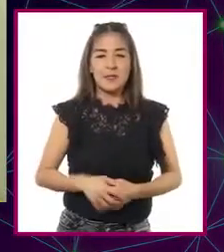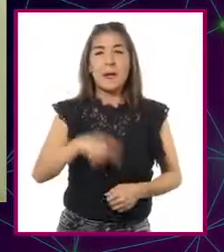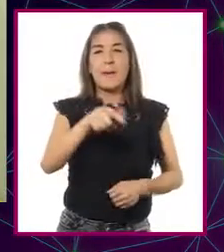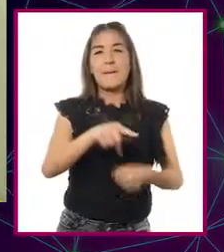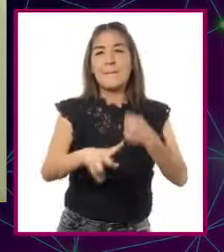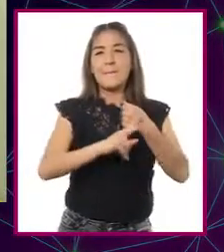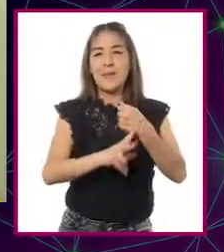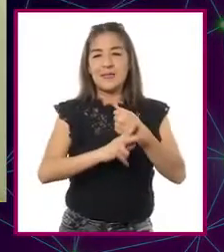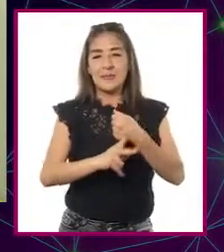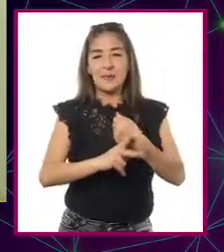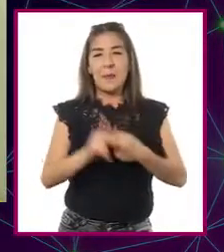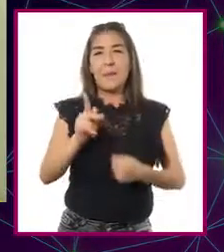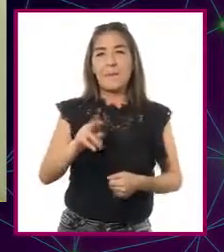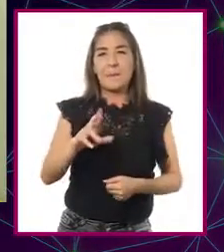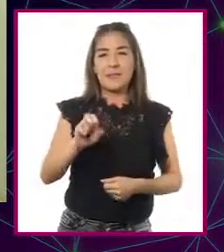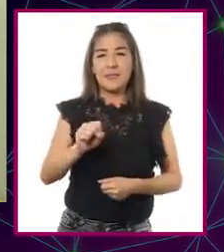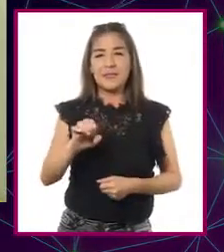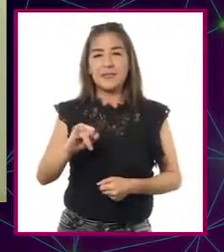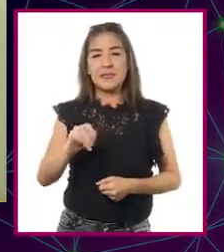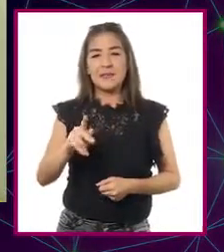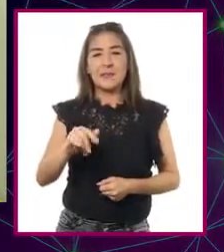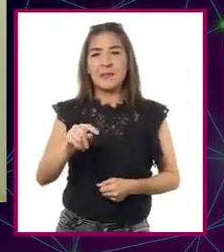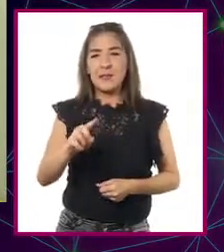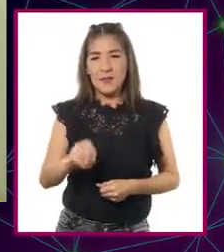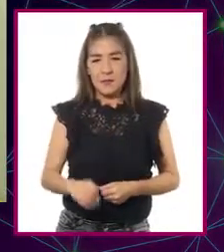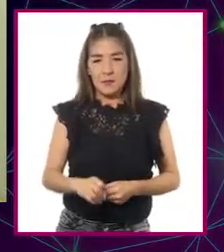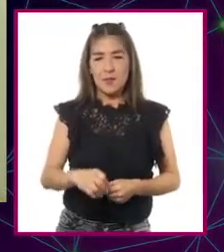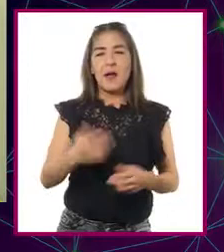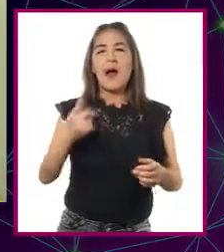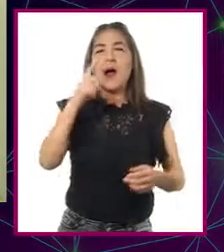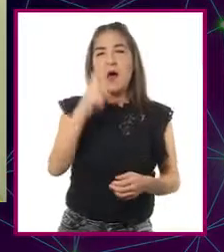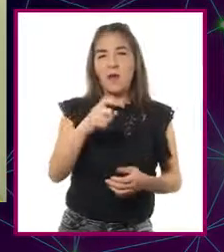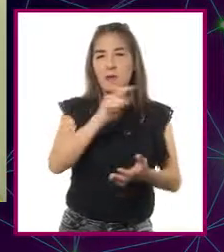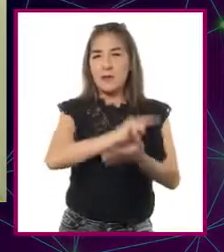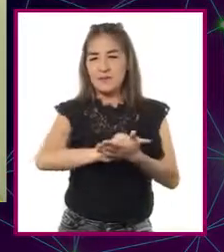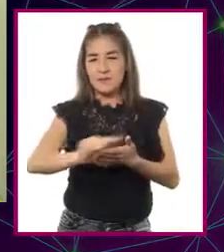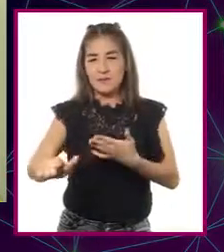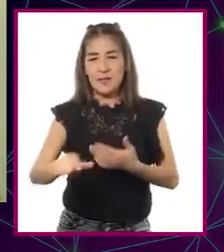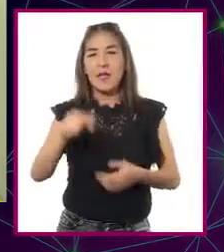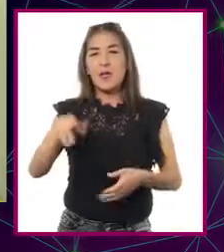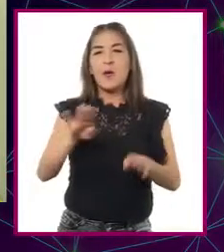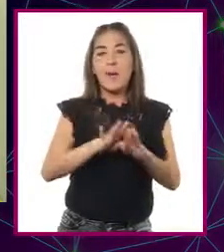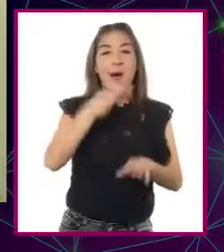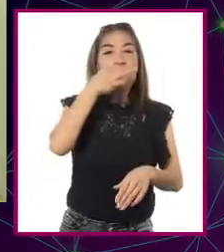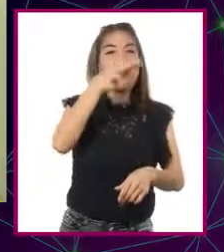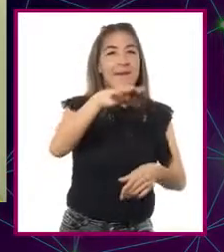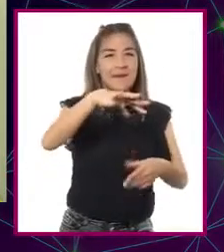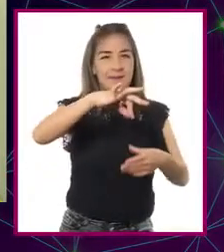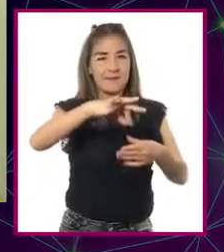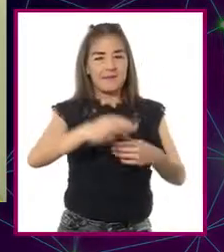vaso de precipitados, agua destilada y el indicador universal.